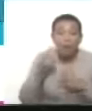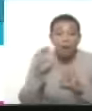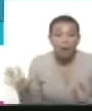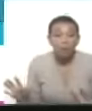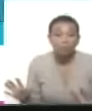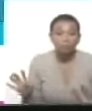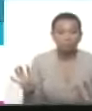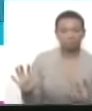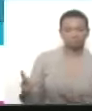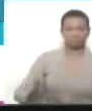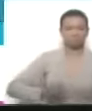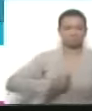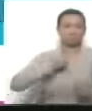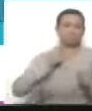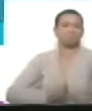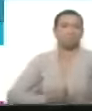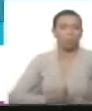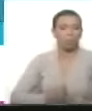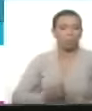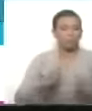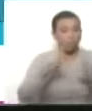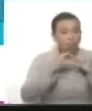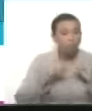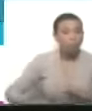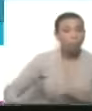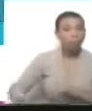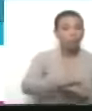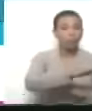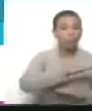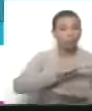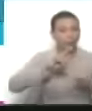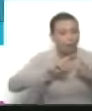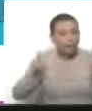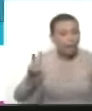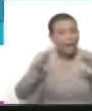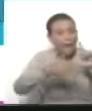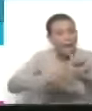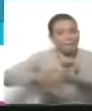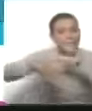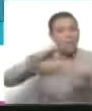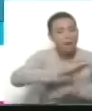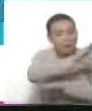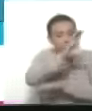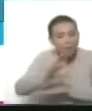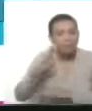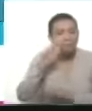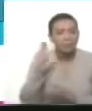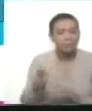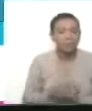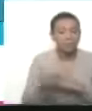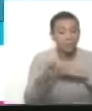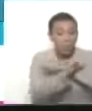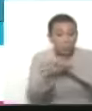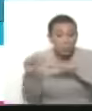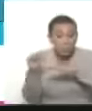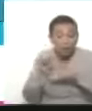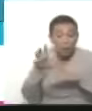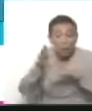una insolencia contra toda la paz de América Latina y el Caribe Guyana se